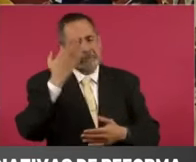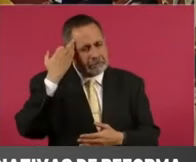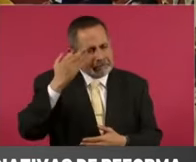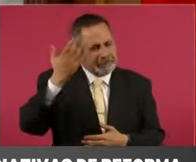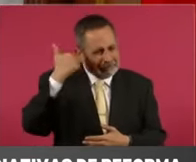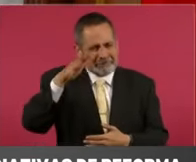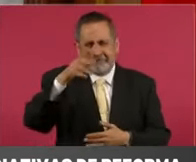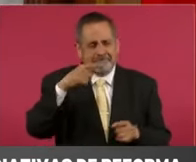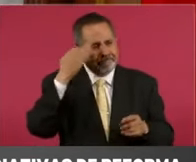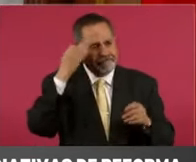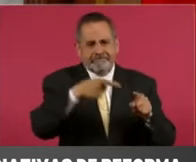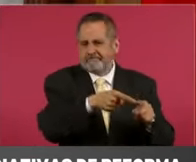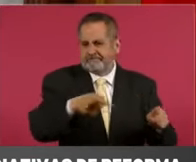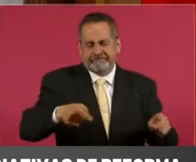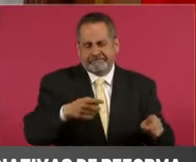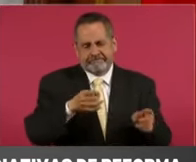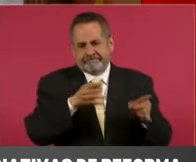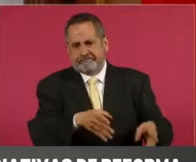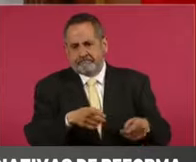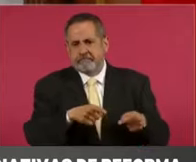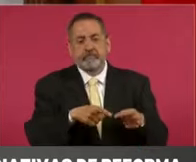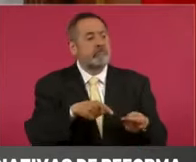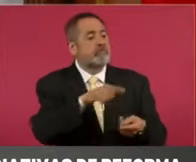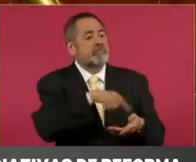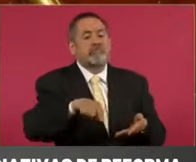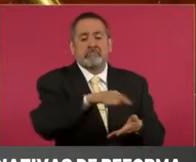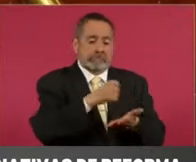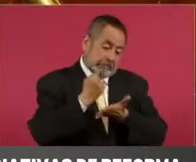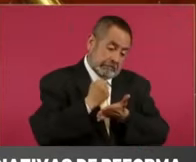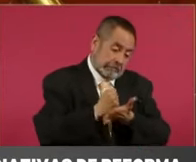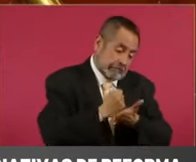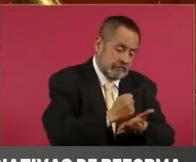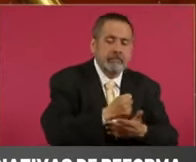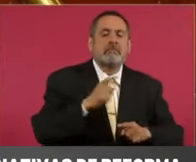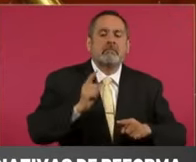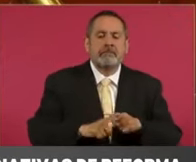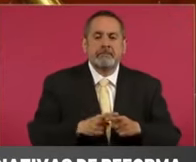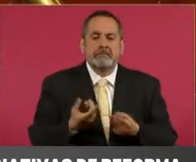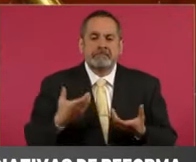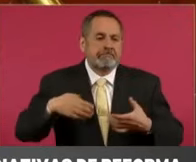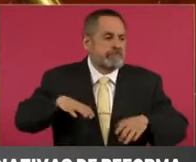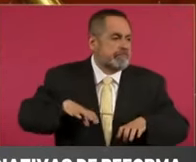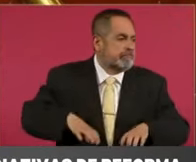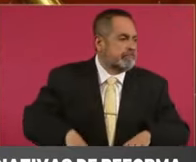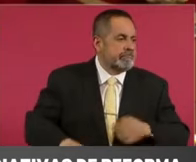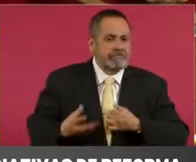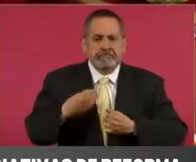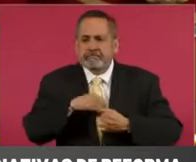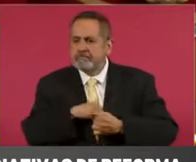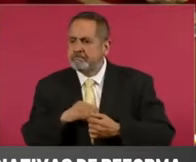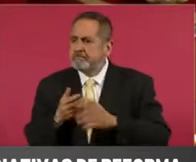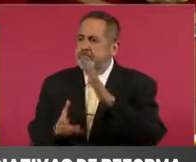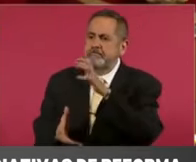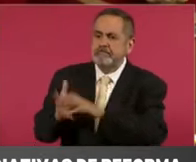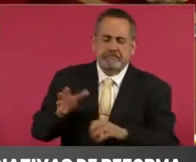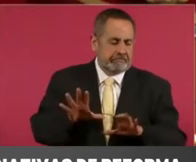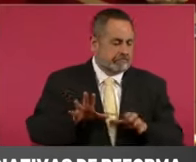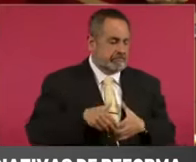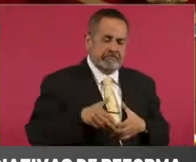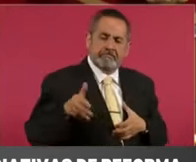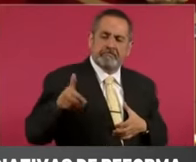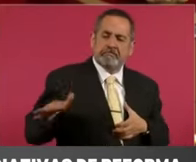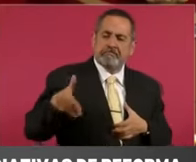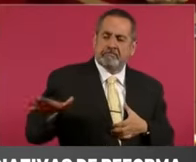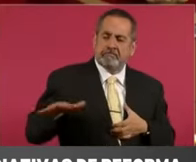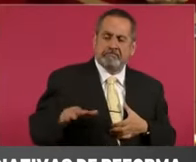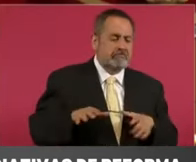largo y nefasto periodo tuvo como distintivo el afán de lucro y el desprecio por